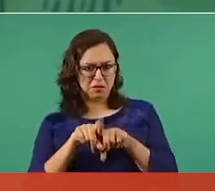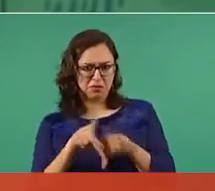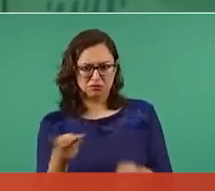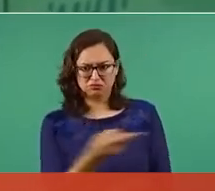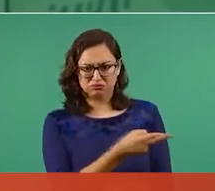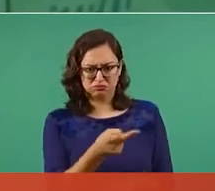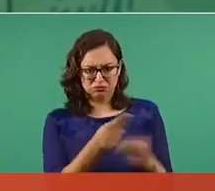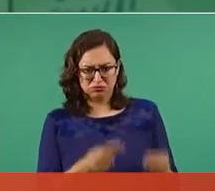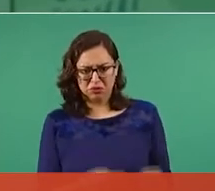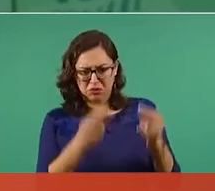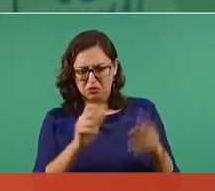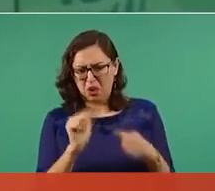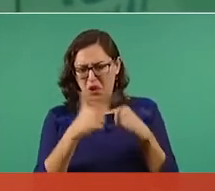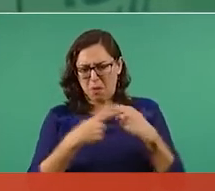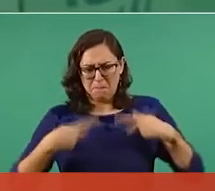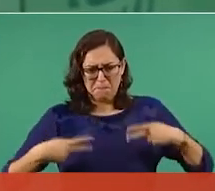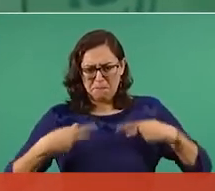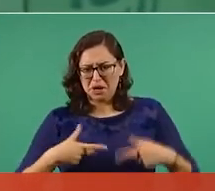embargo,